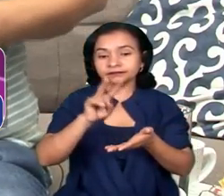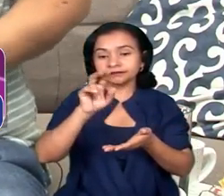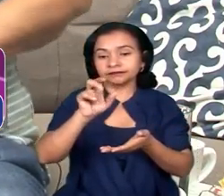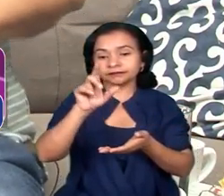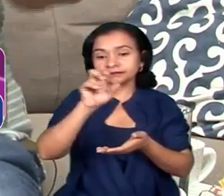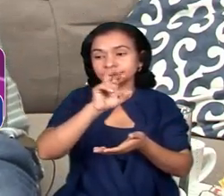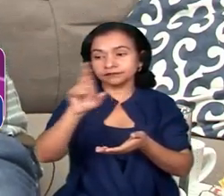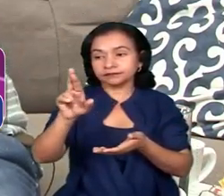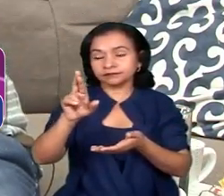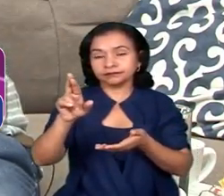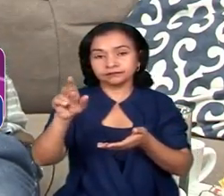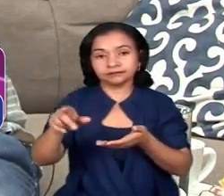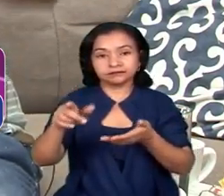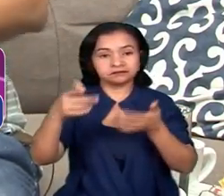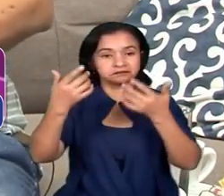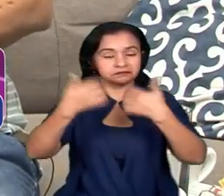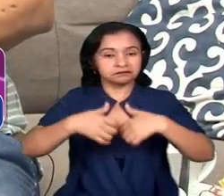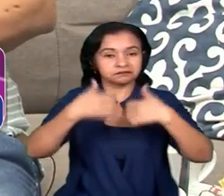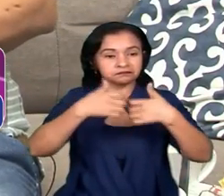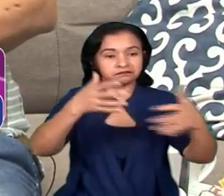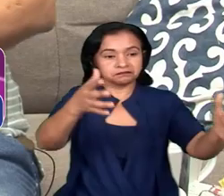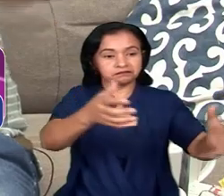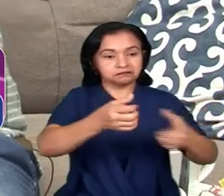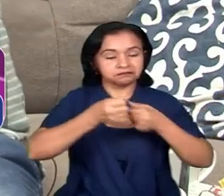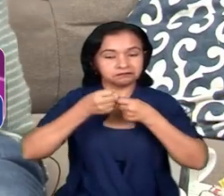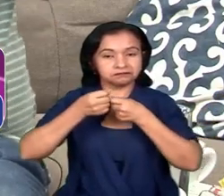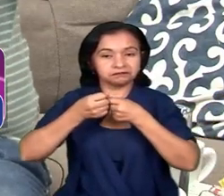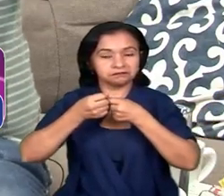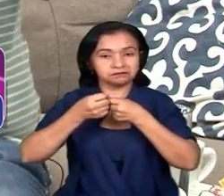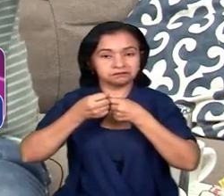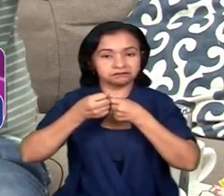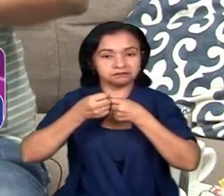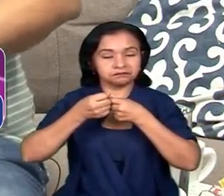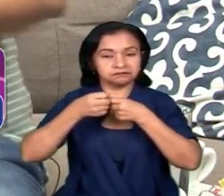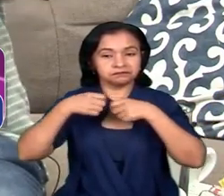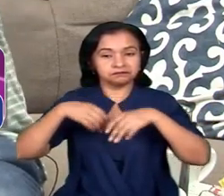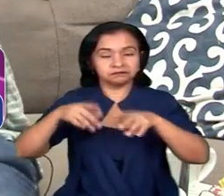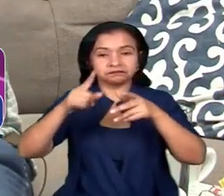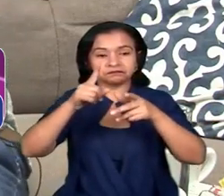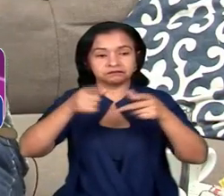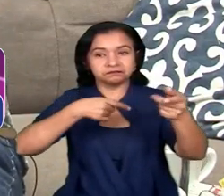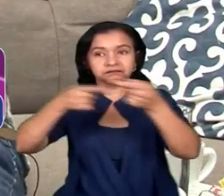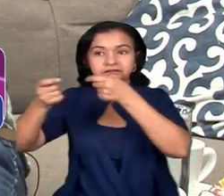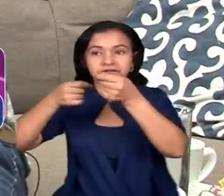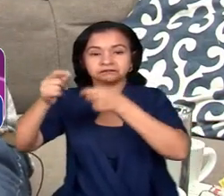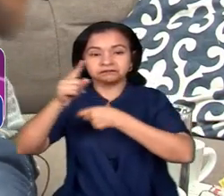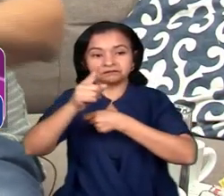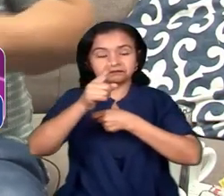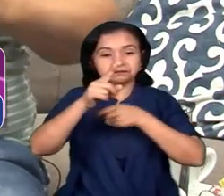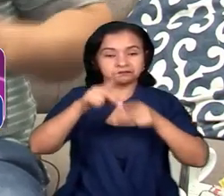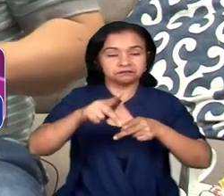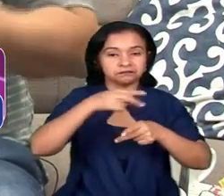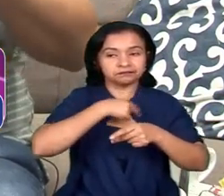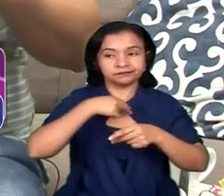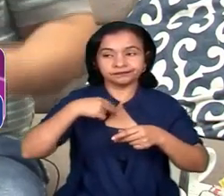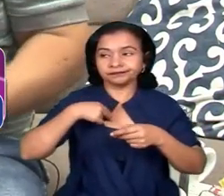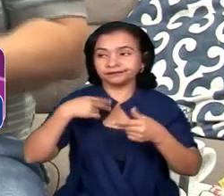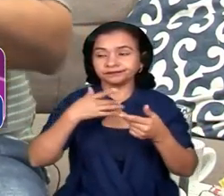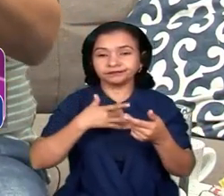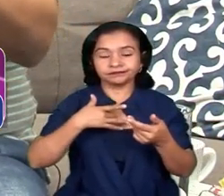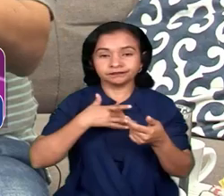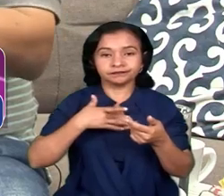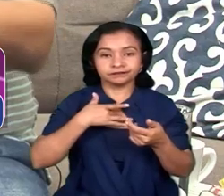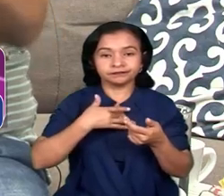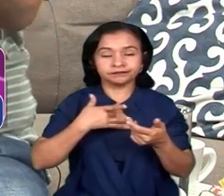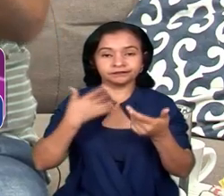las empresas aquí monopólicamente agarran y solo uno puede importar o solo uno puede hacer, ¿me entiendes? Yo necesito